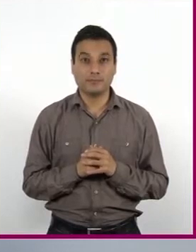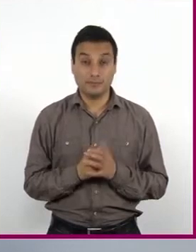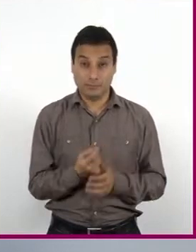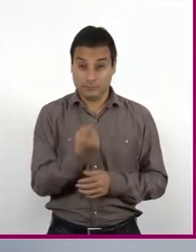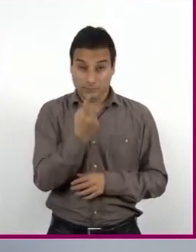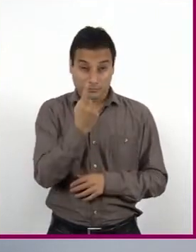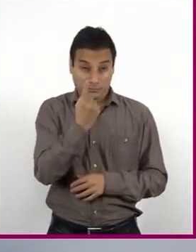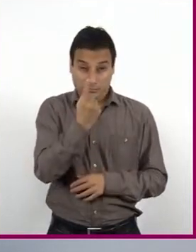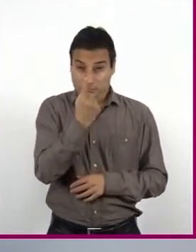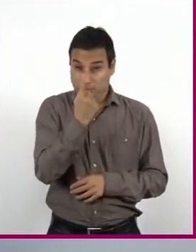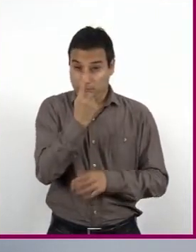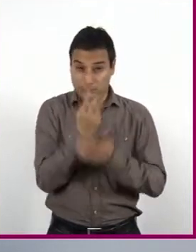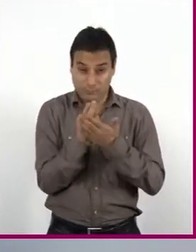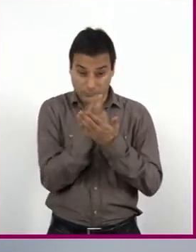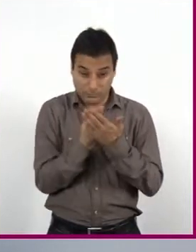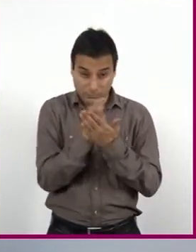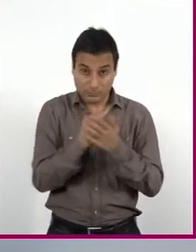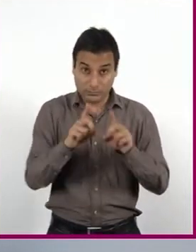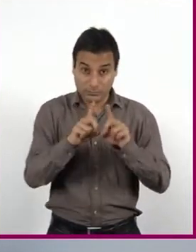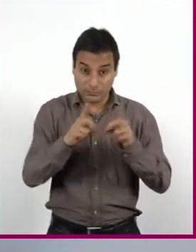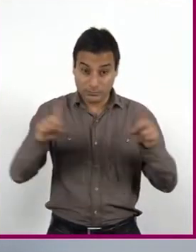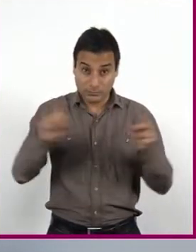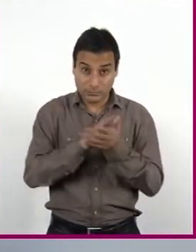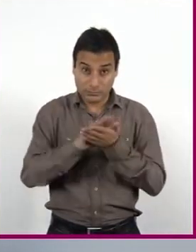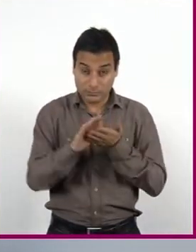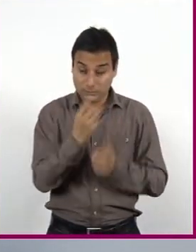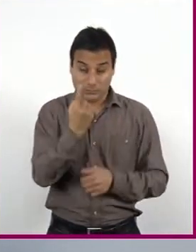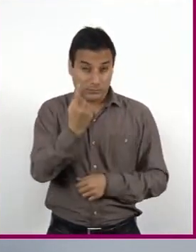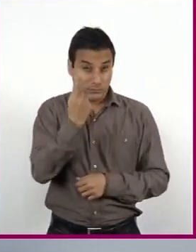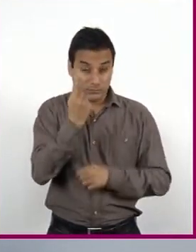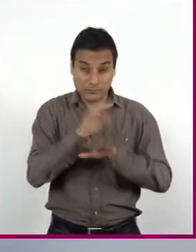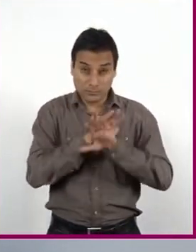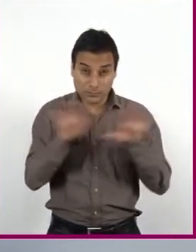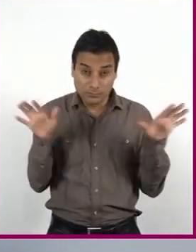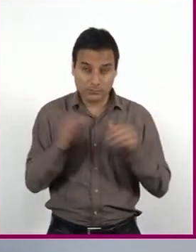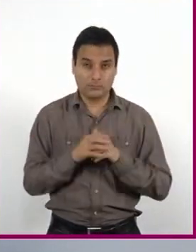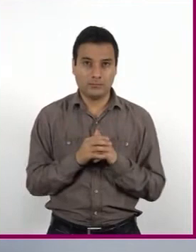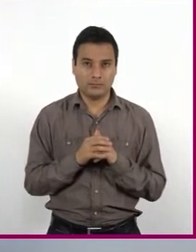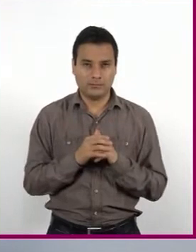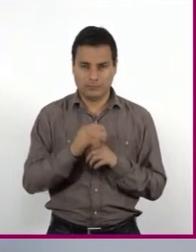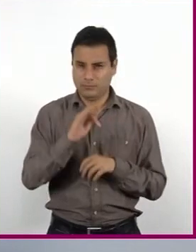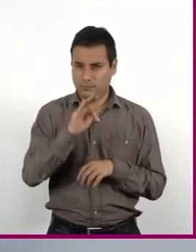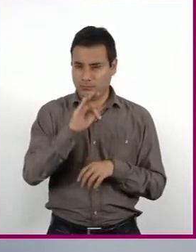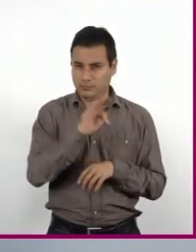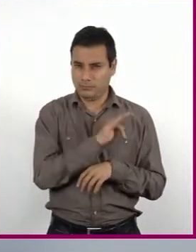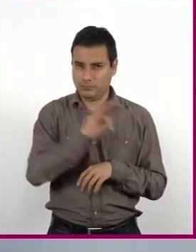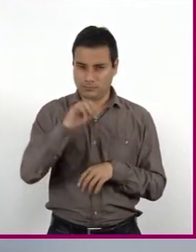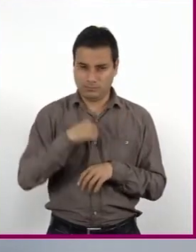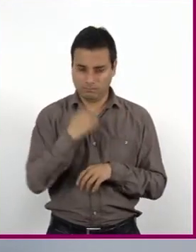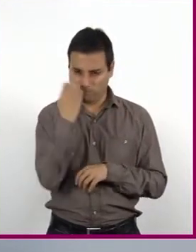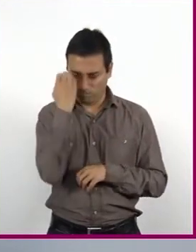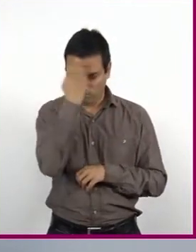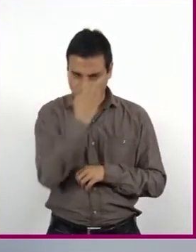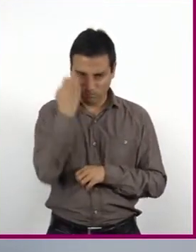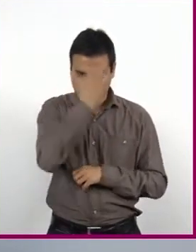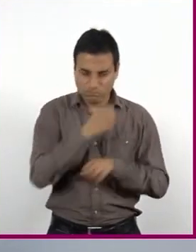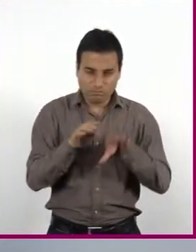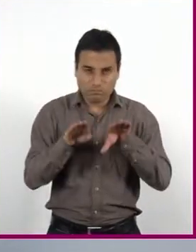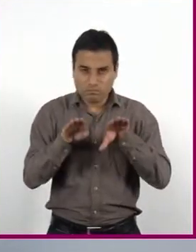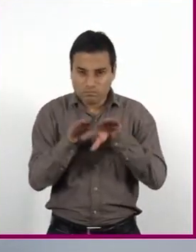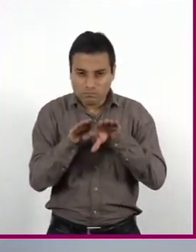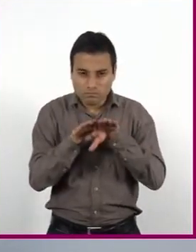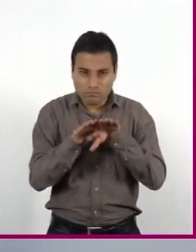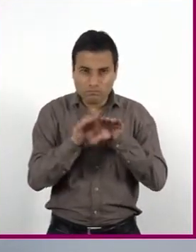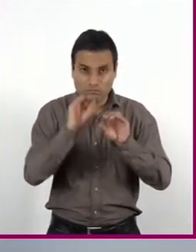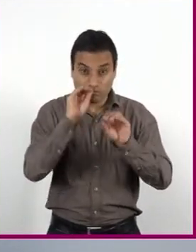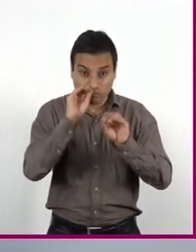plano para construir un prisma? ¿Es posible hacer un análisis geométrico para determinar el desarrollo plano o